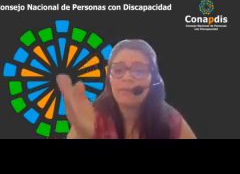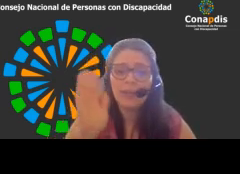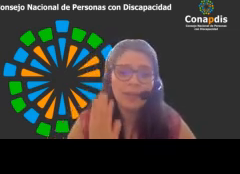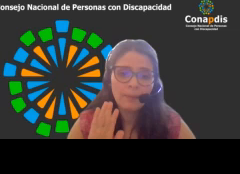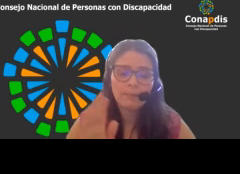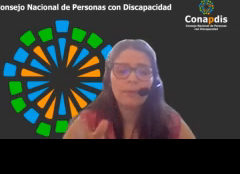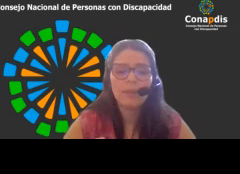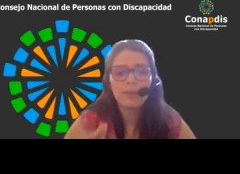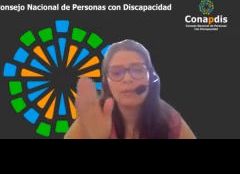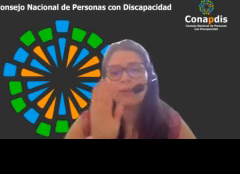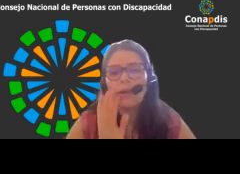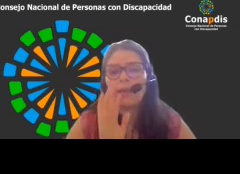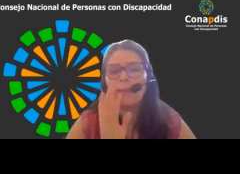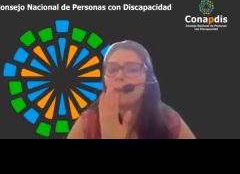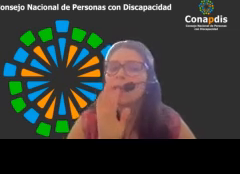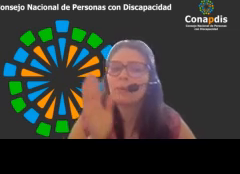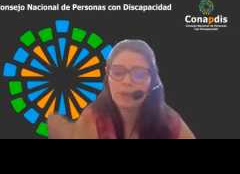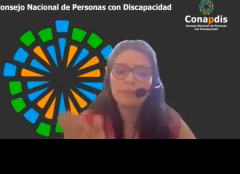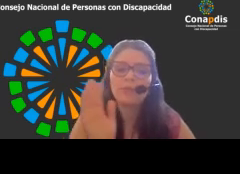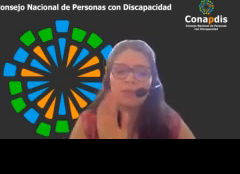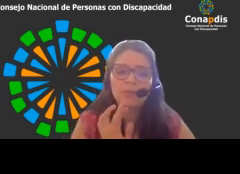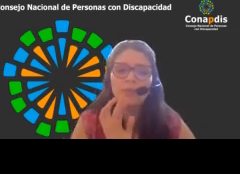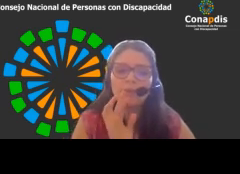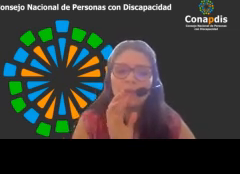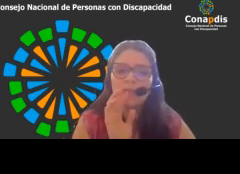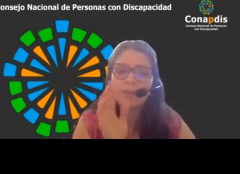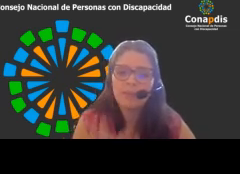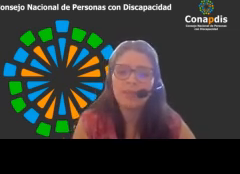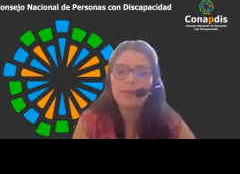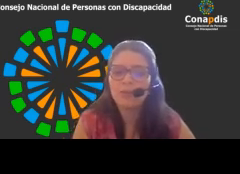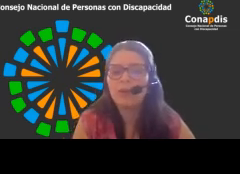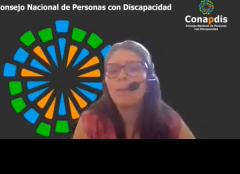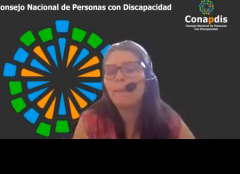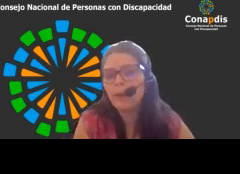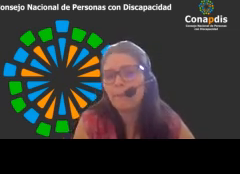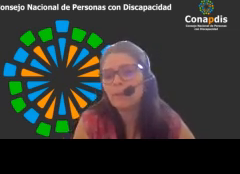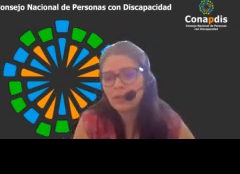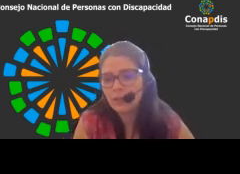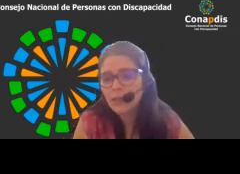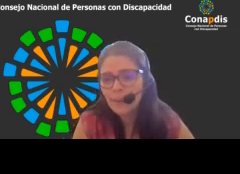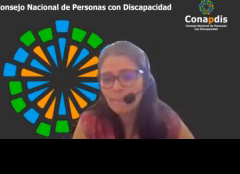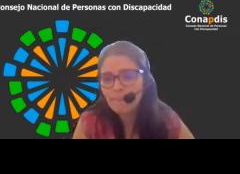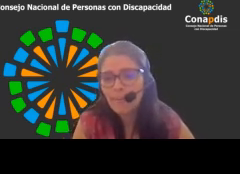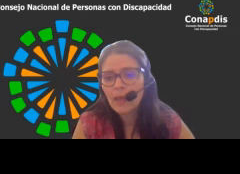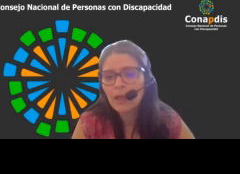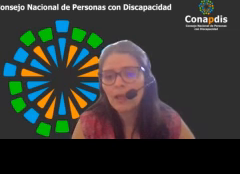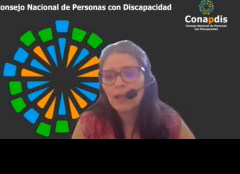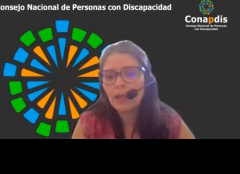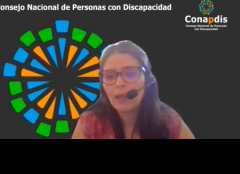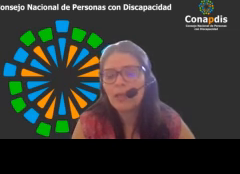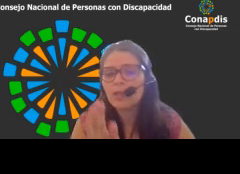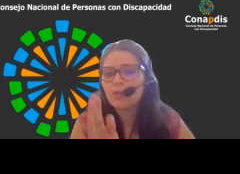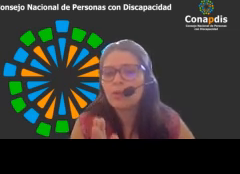de frente porque eso en algunas personas con discapacidad visual lo pueden percibir Y eso